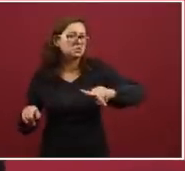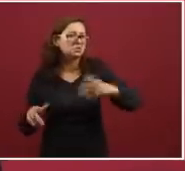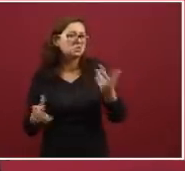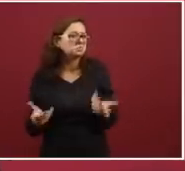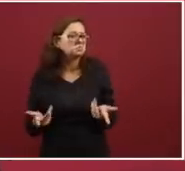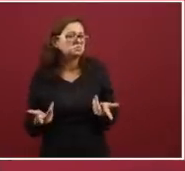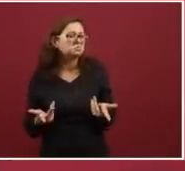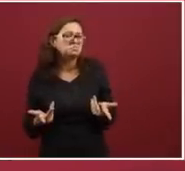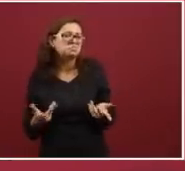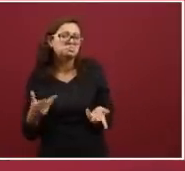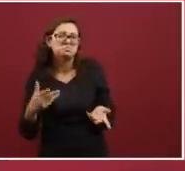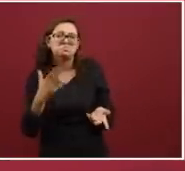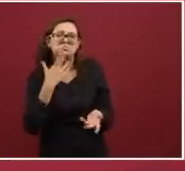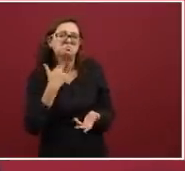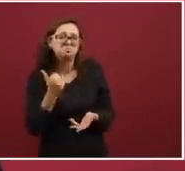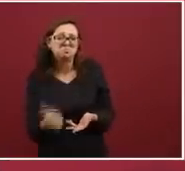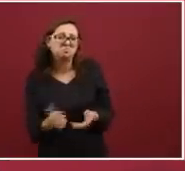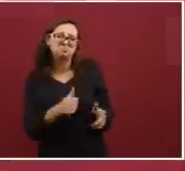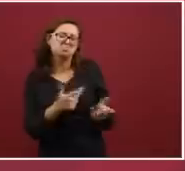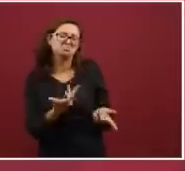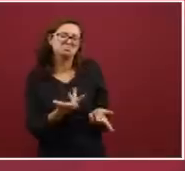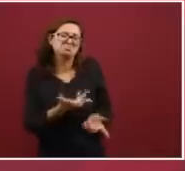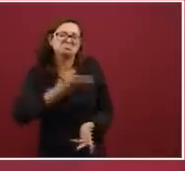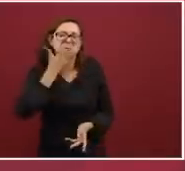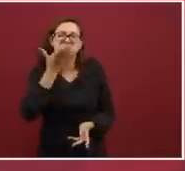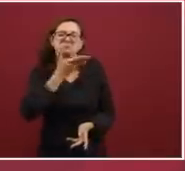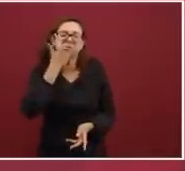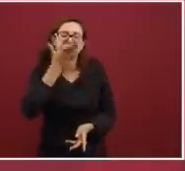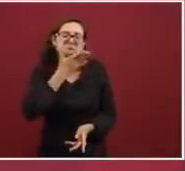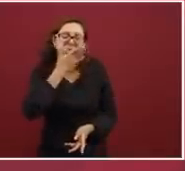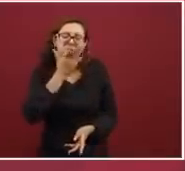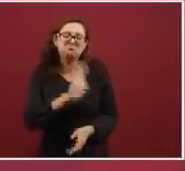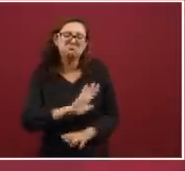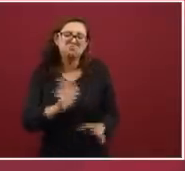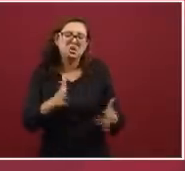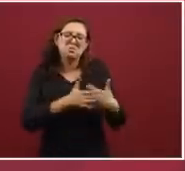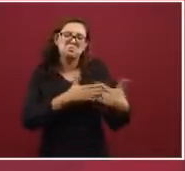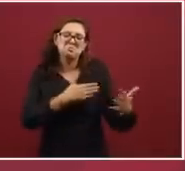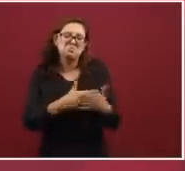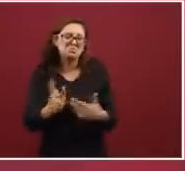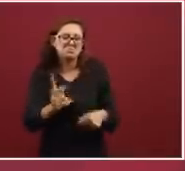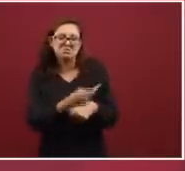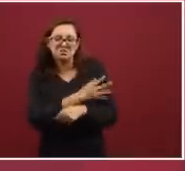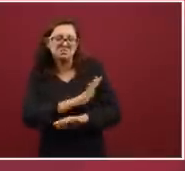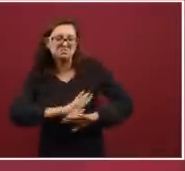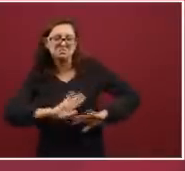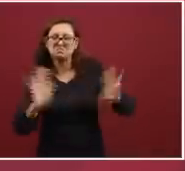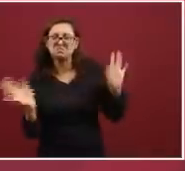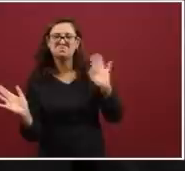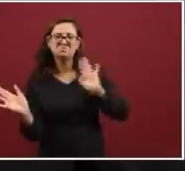rifa, como se dice coloquialmente. Ya